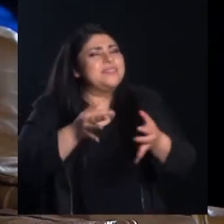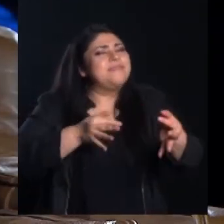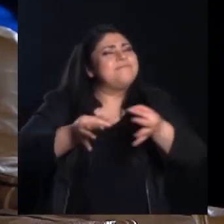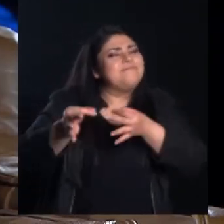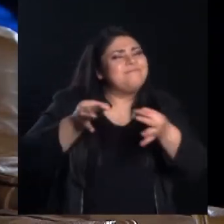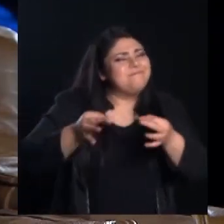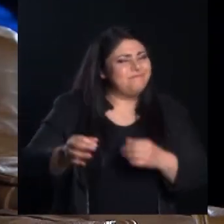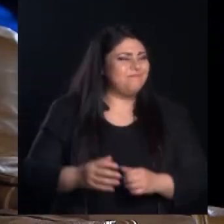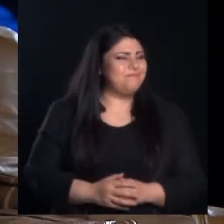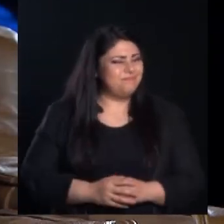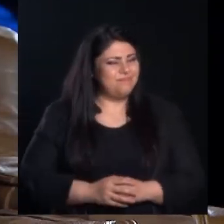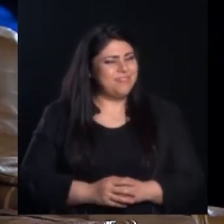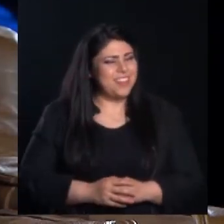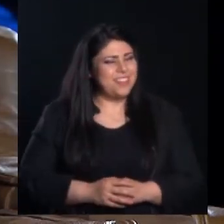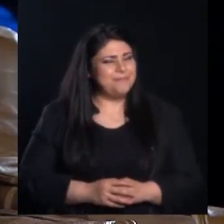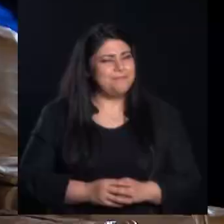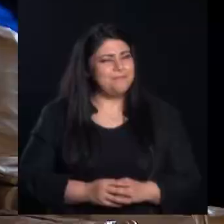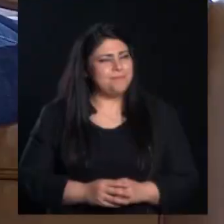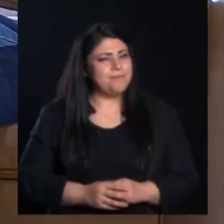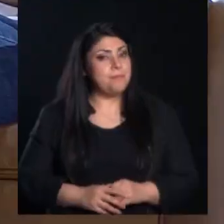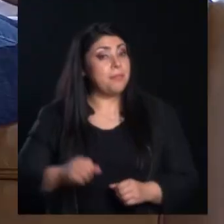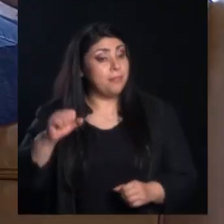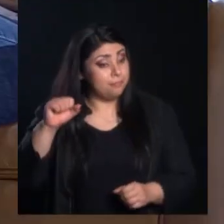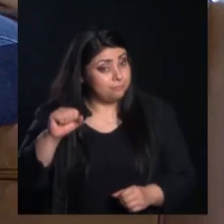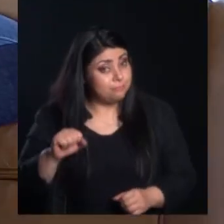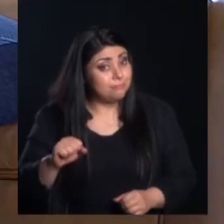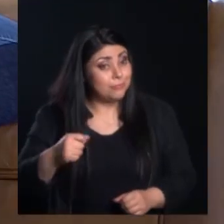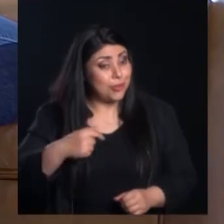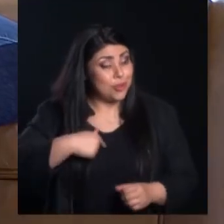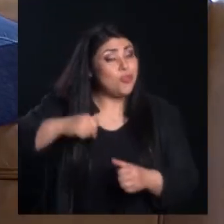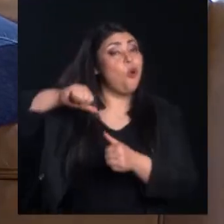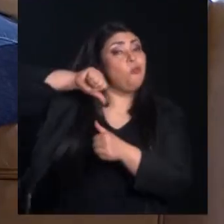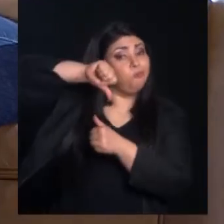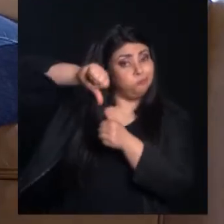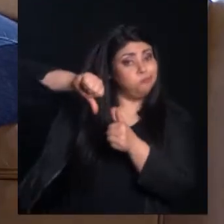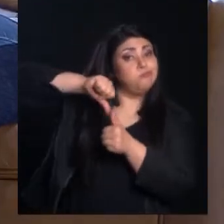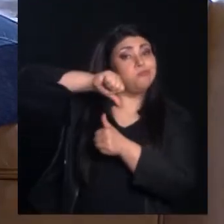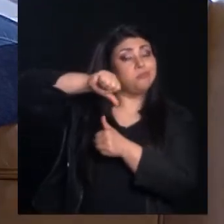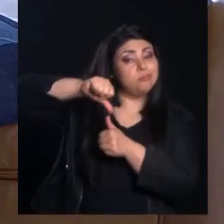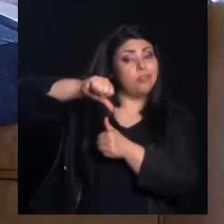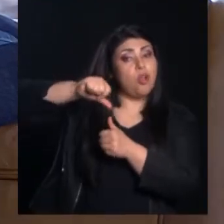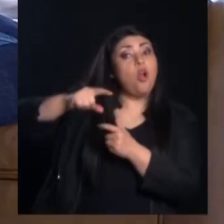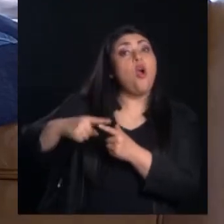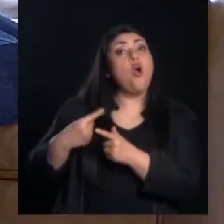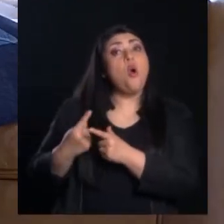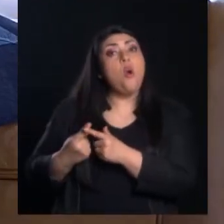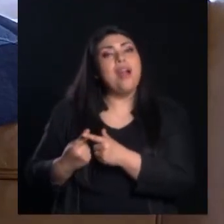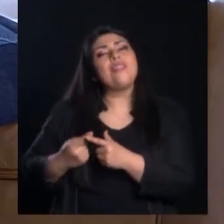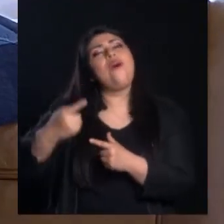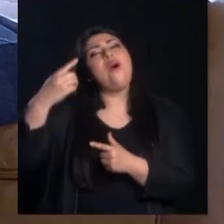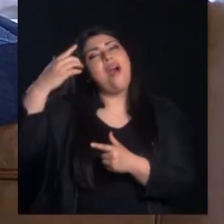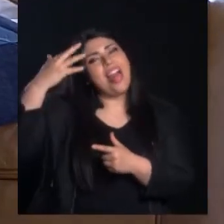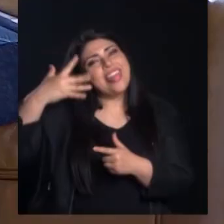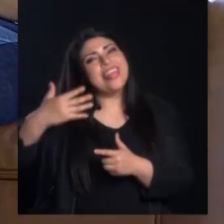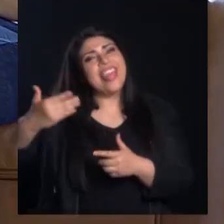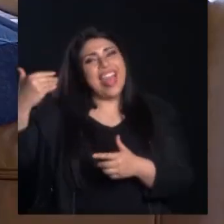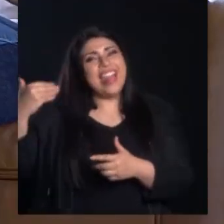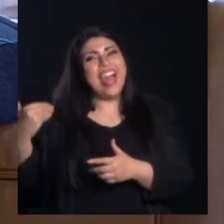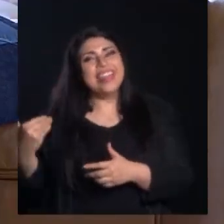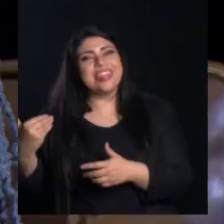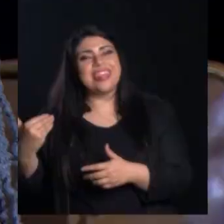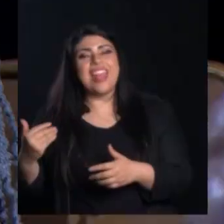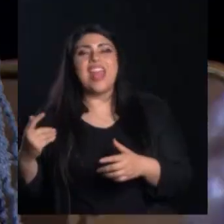verdad se cumplió estoy ungido cuando pasó eso días antes con juan el bautista